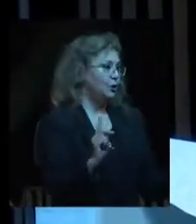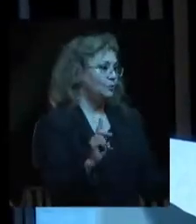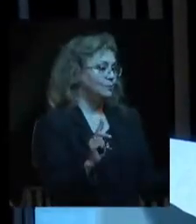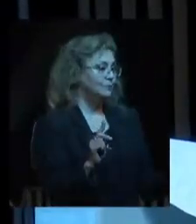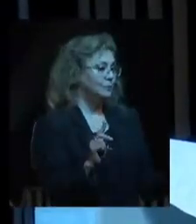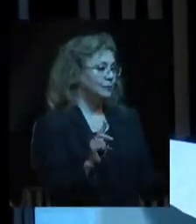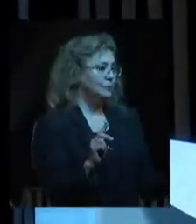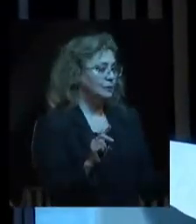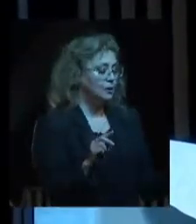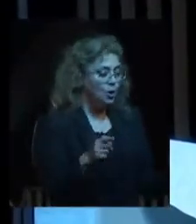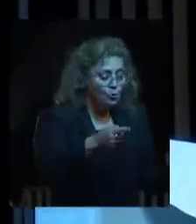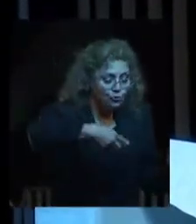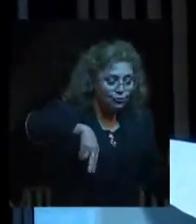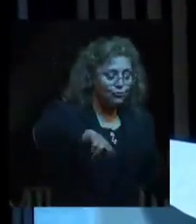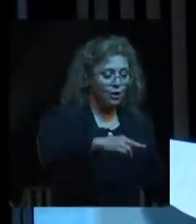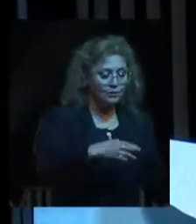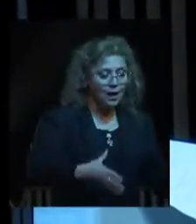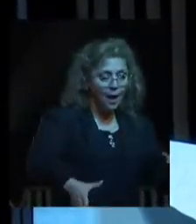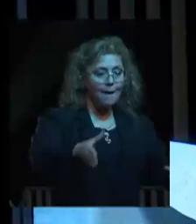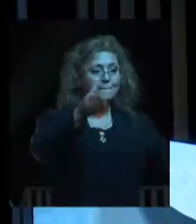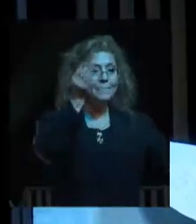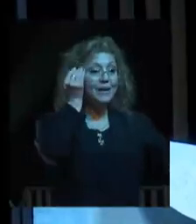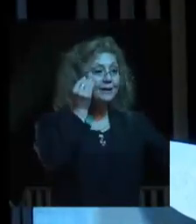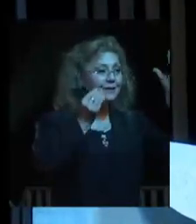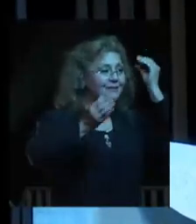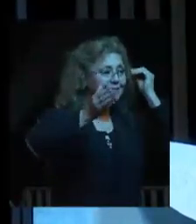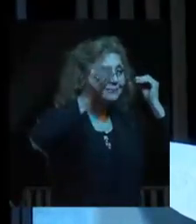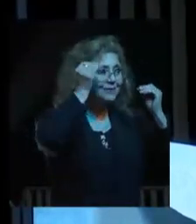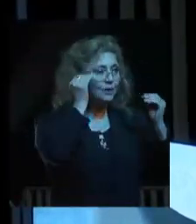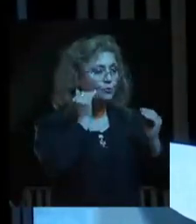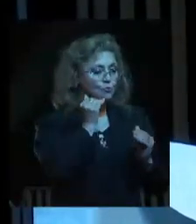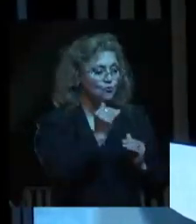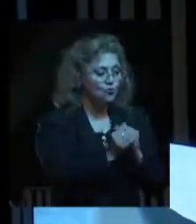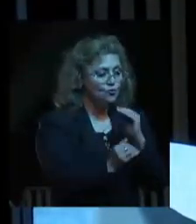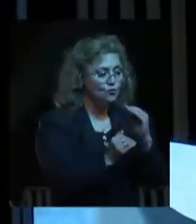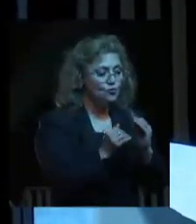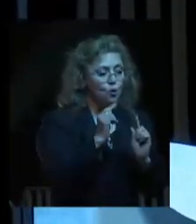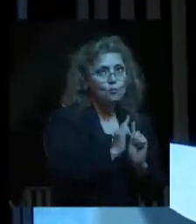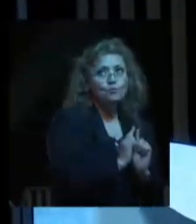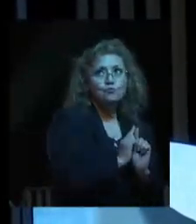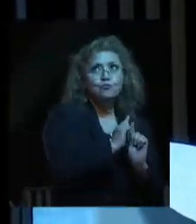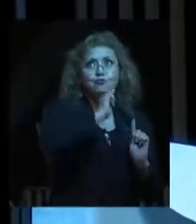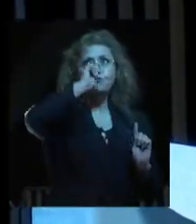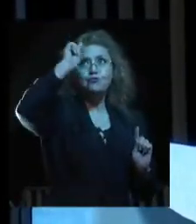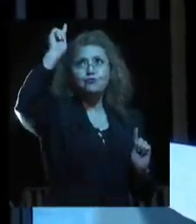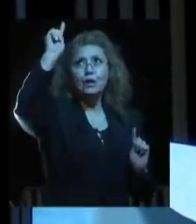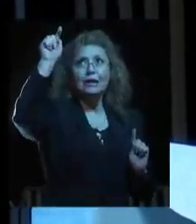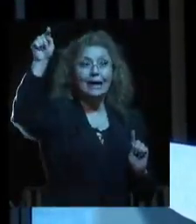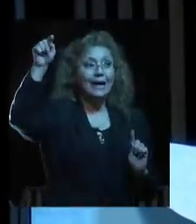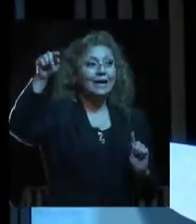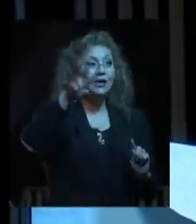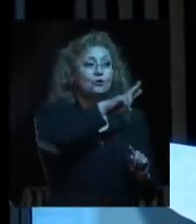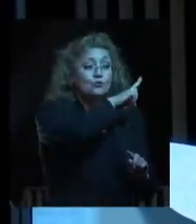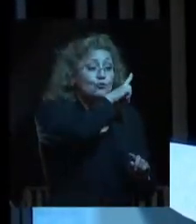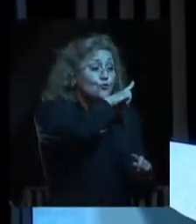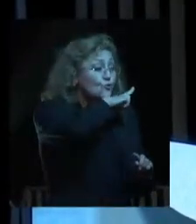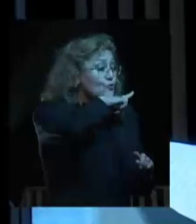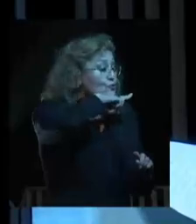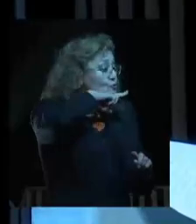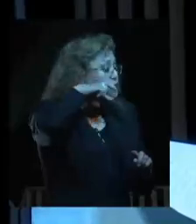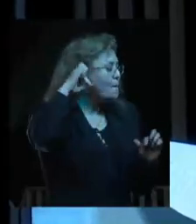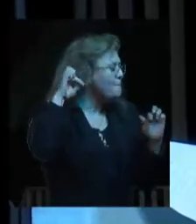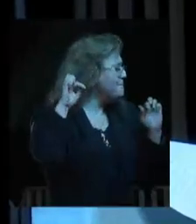a aprender en el proceso de mandar a esa gente, en Marte es un desierto peor que el más